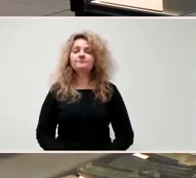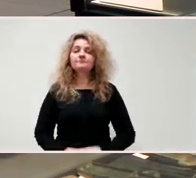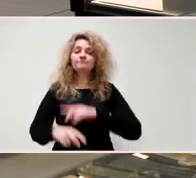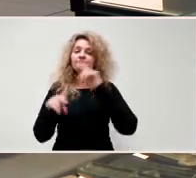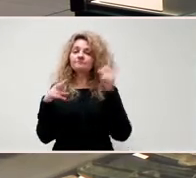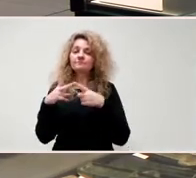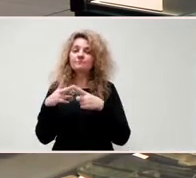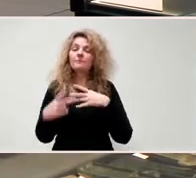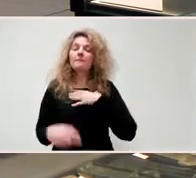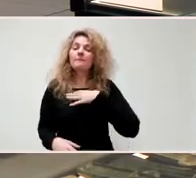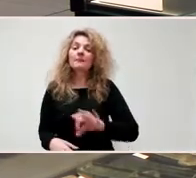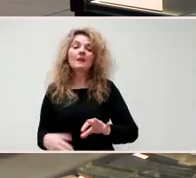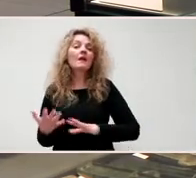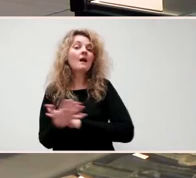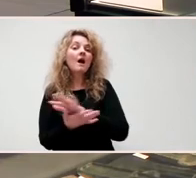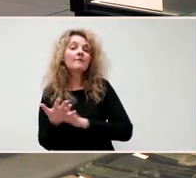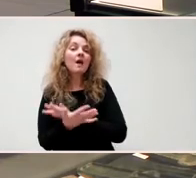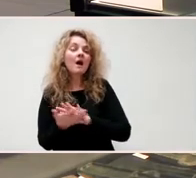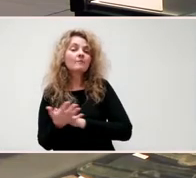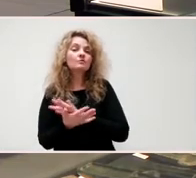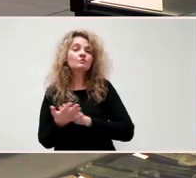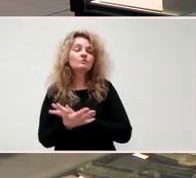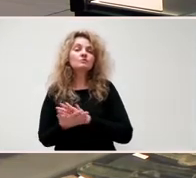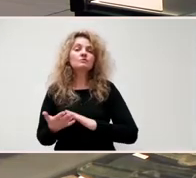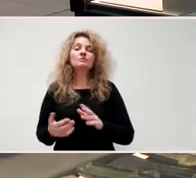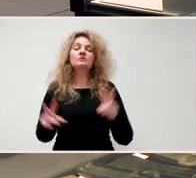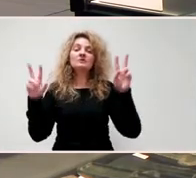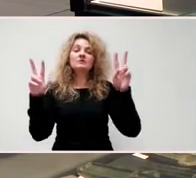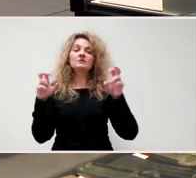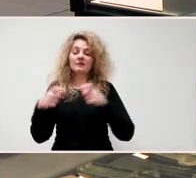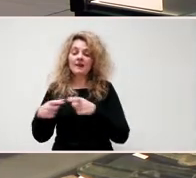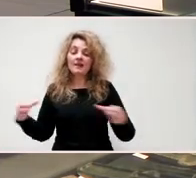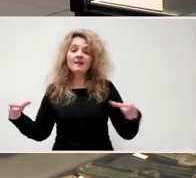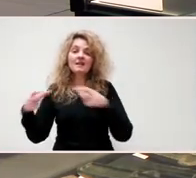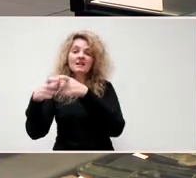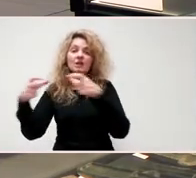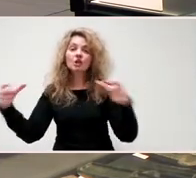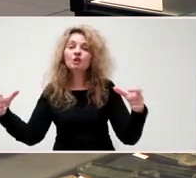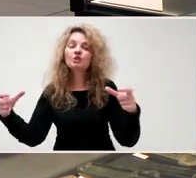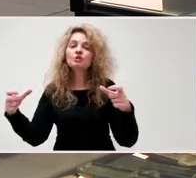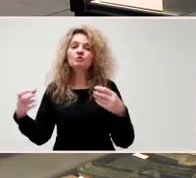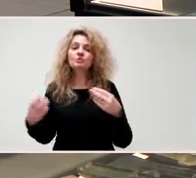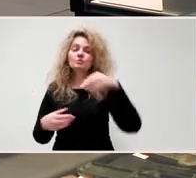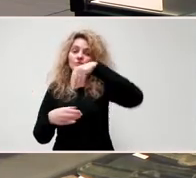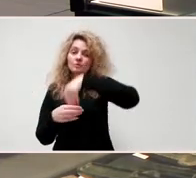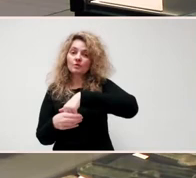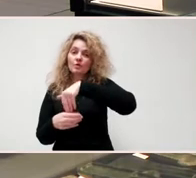social. Por outro lado, poderíamos tamén estar a falar de lingotes